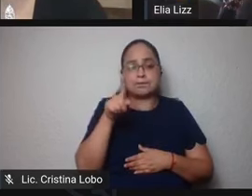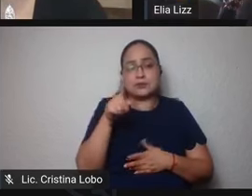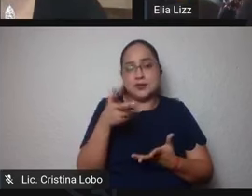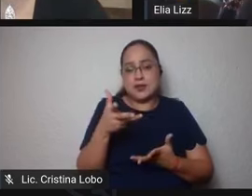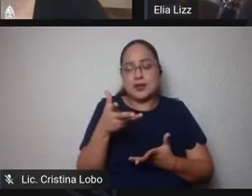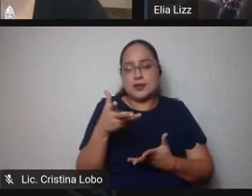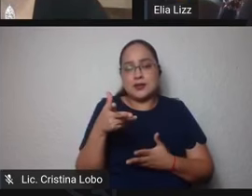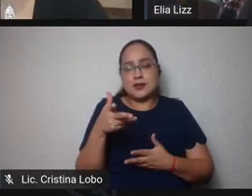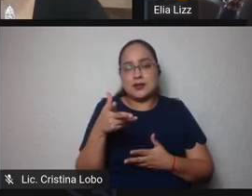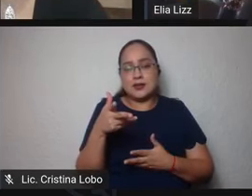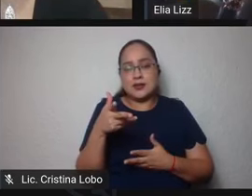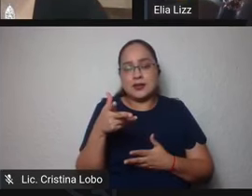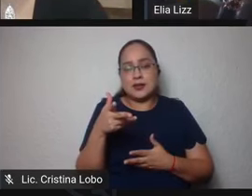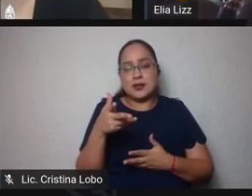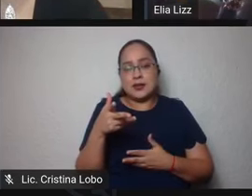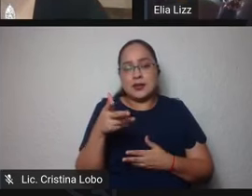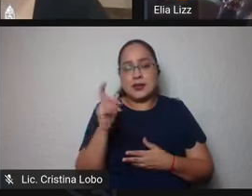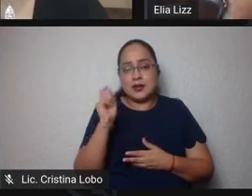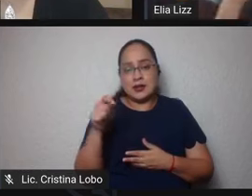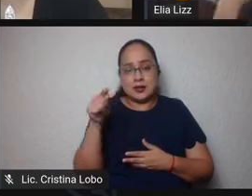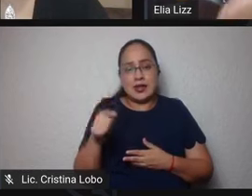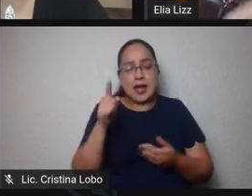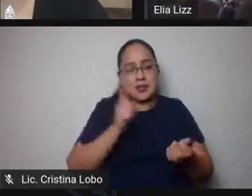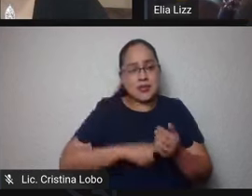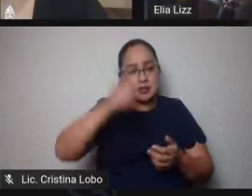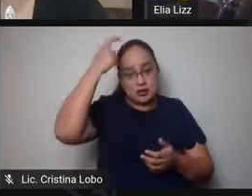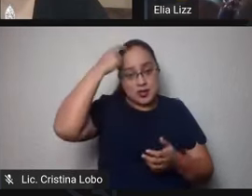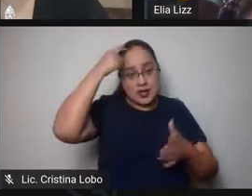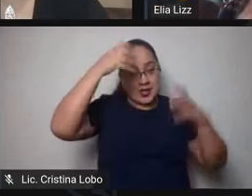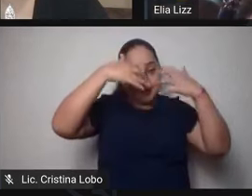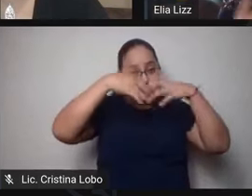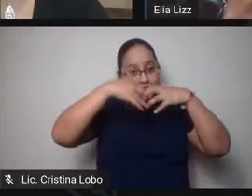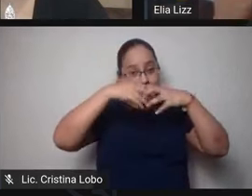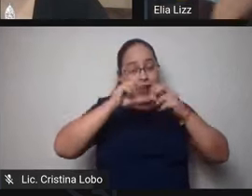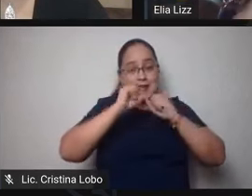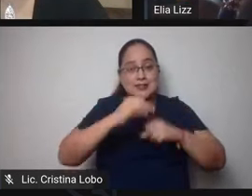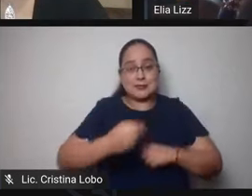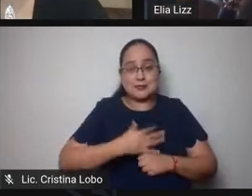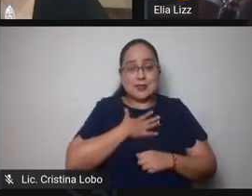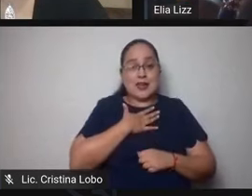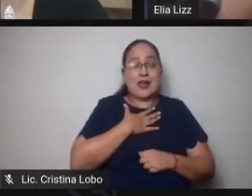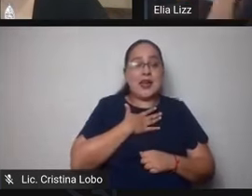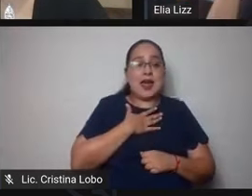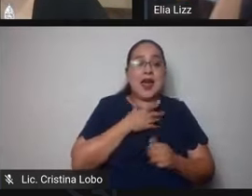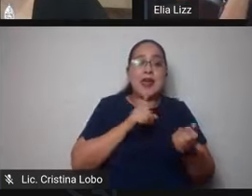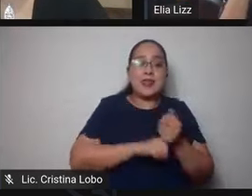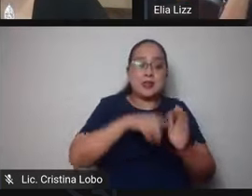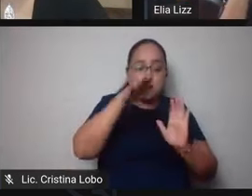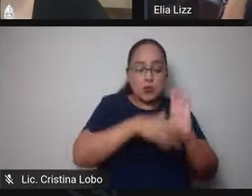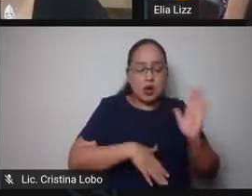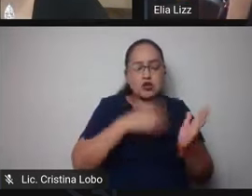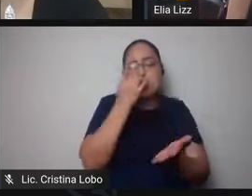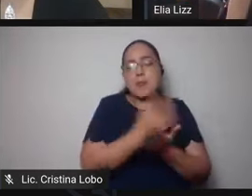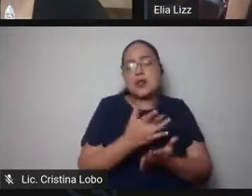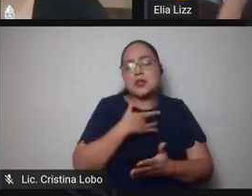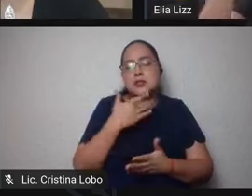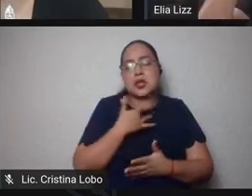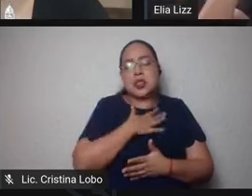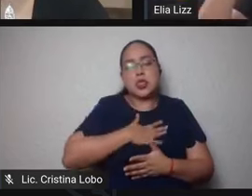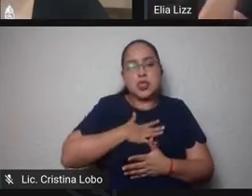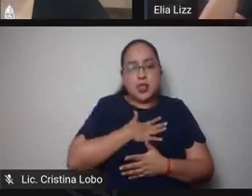que toda la excitación está en el cerebro, ¿eh? Solo nuestros genitales reciben la sensación de placer, pero el primero que se excita es el